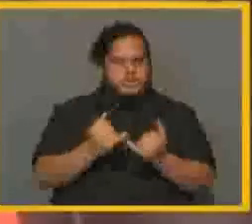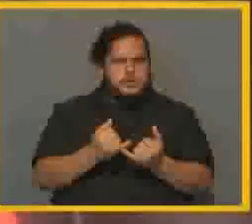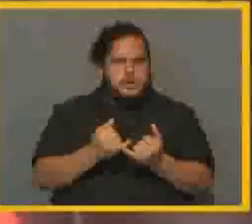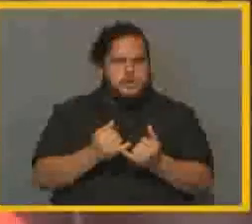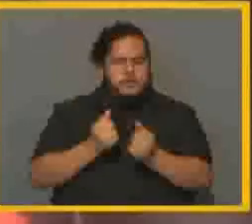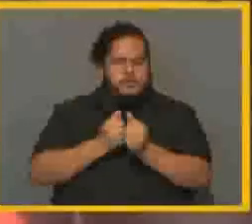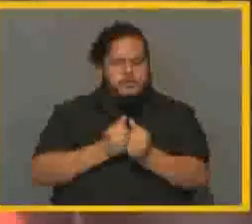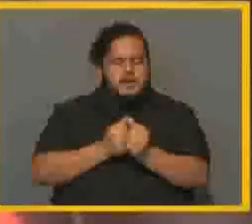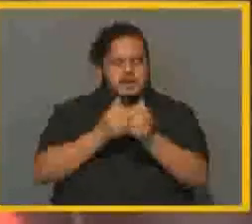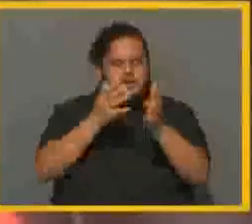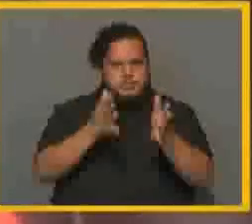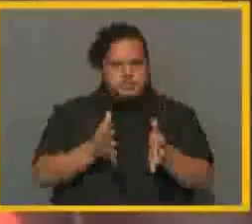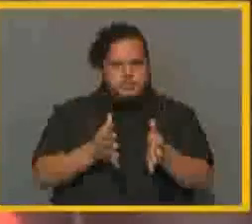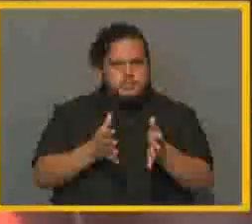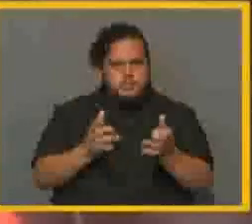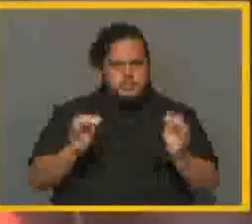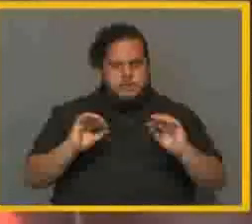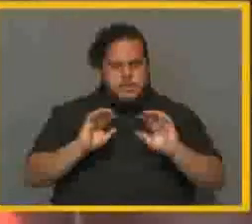afición,